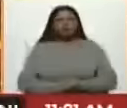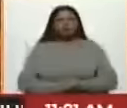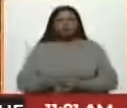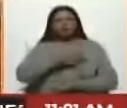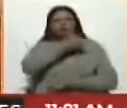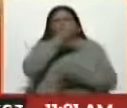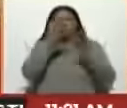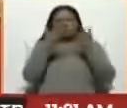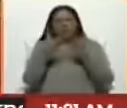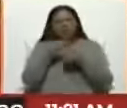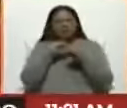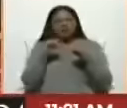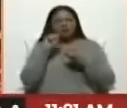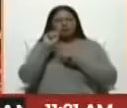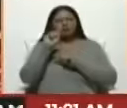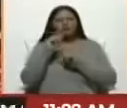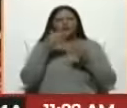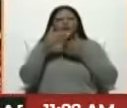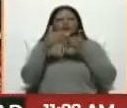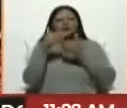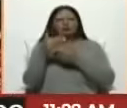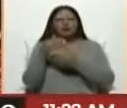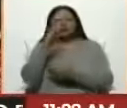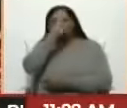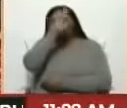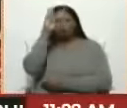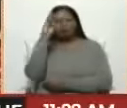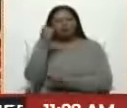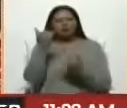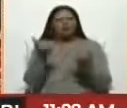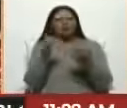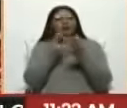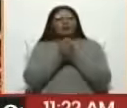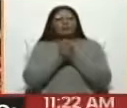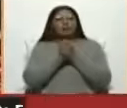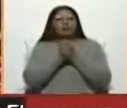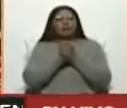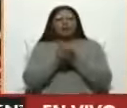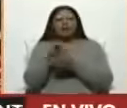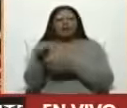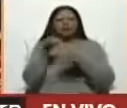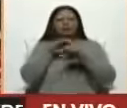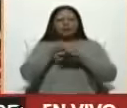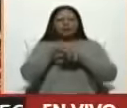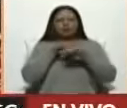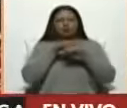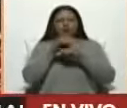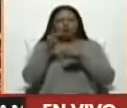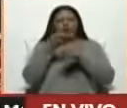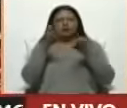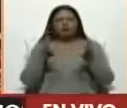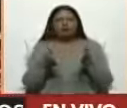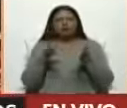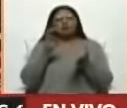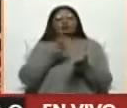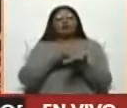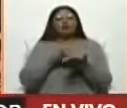pues, ya en unos minutos va a conversar Diosdado. Yo quiero que entonces el compañero Héctor Rodríguez, gobernador de